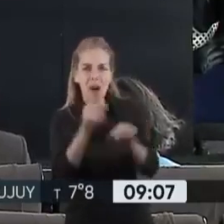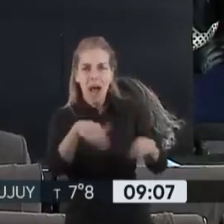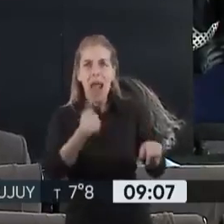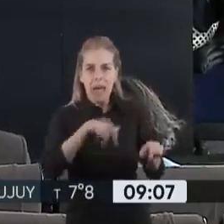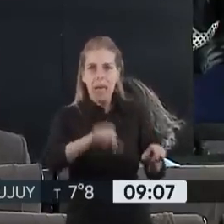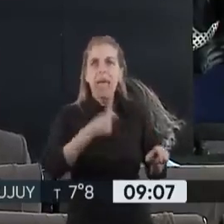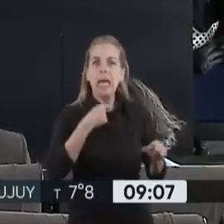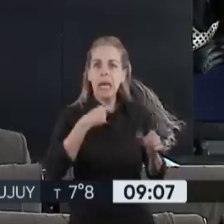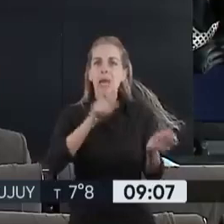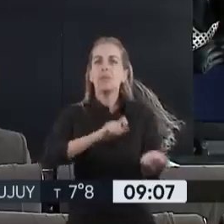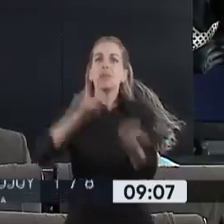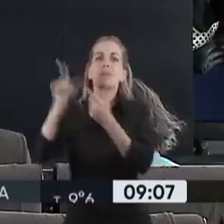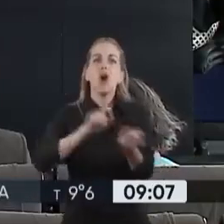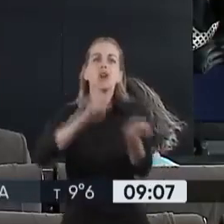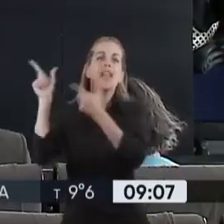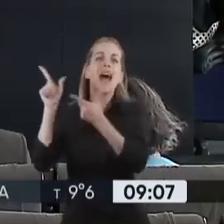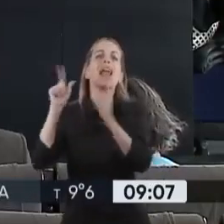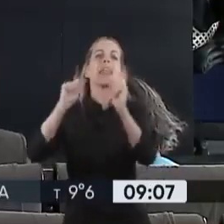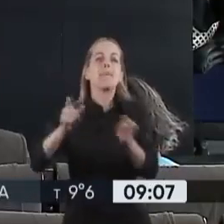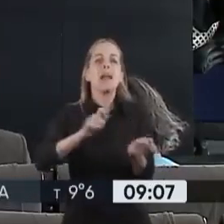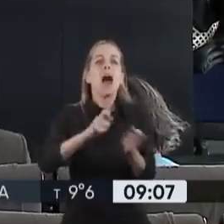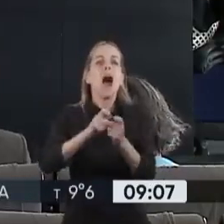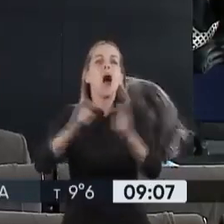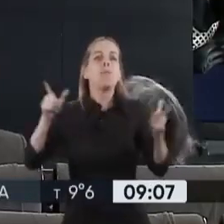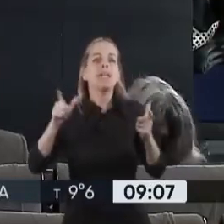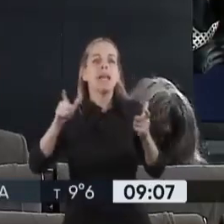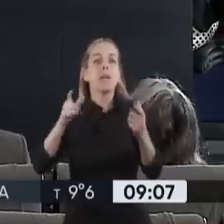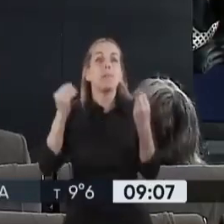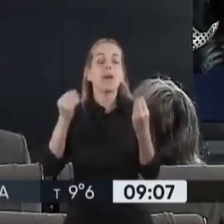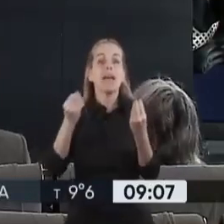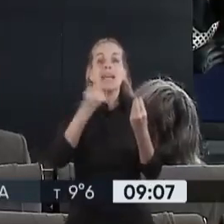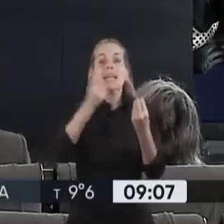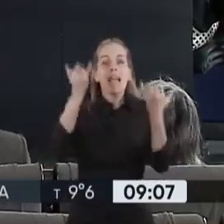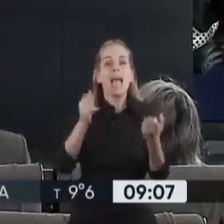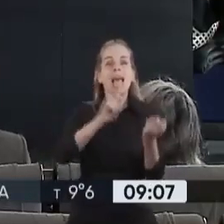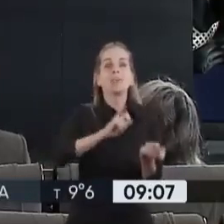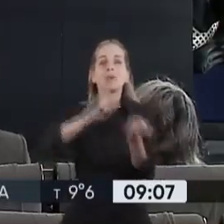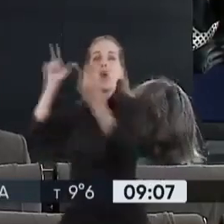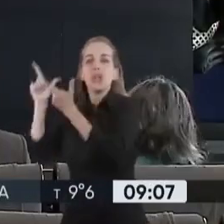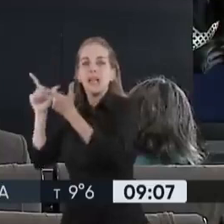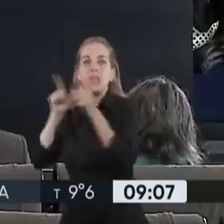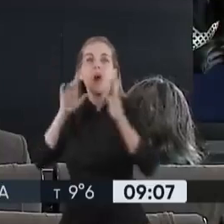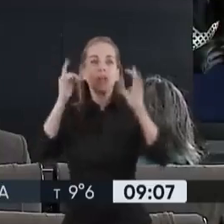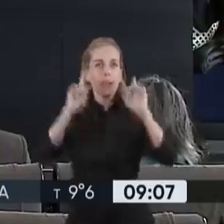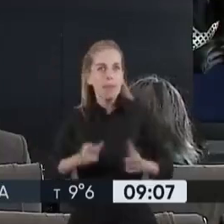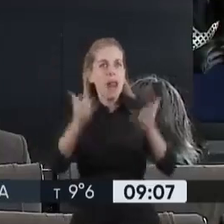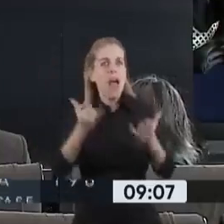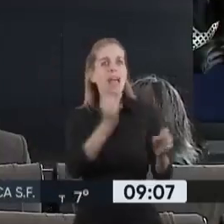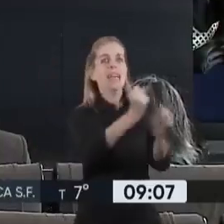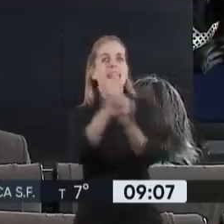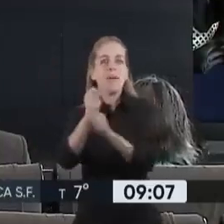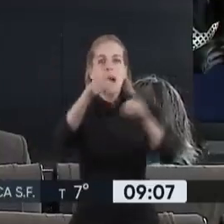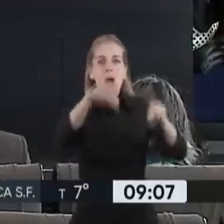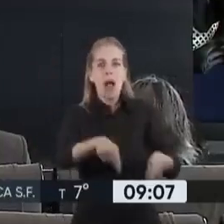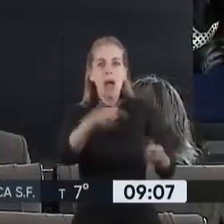exportar más porque entendemos que en esa exportación lo que estamos haciendo es exportar trabajo argentino y